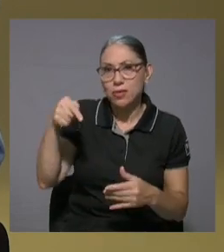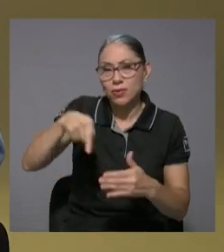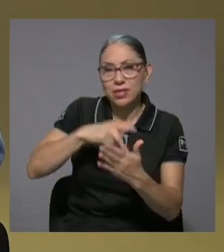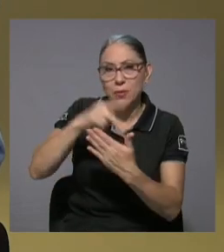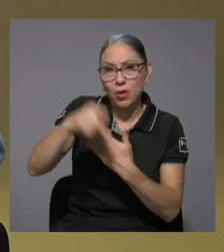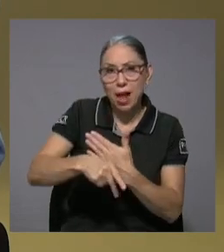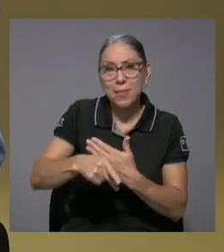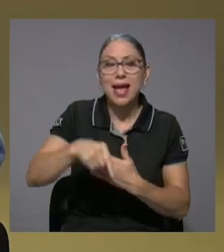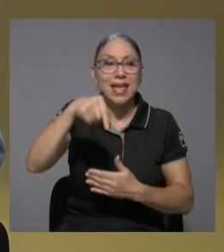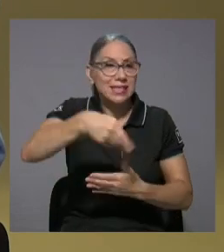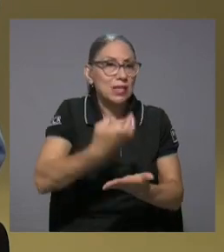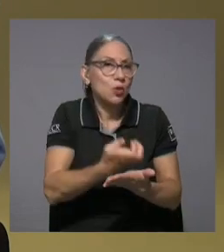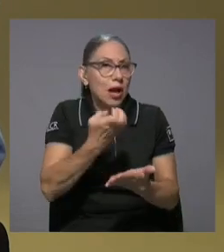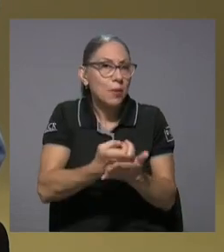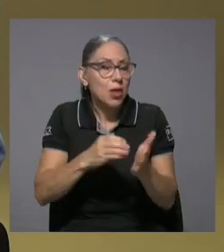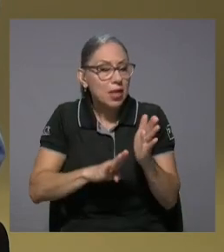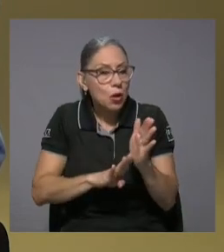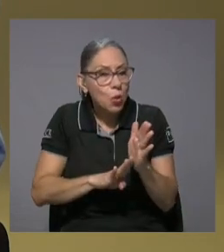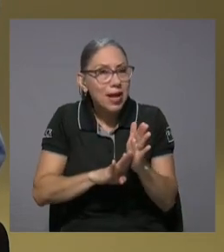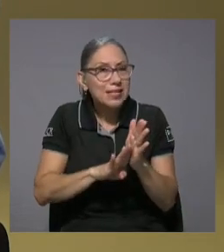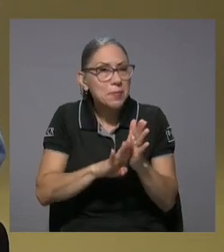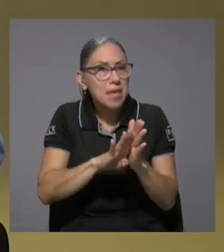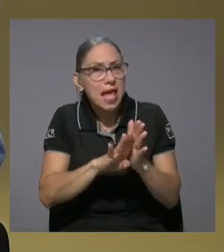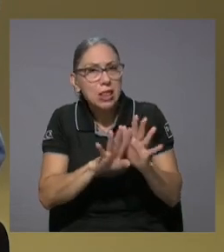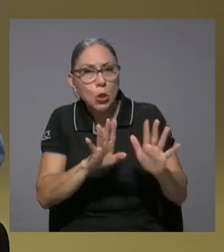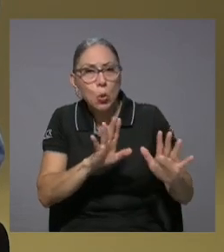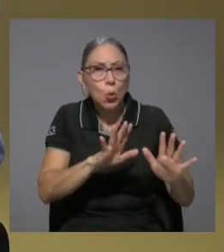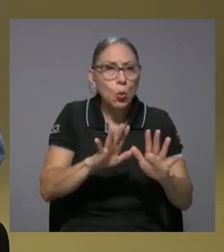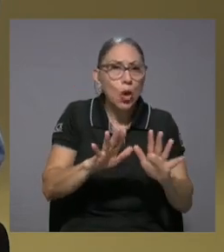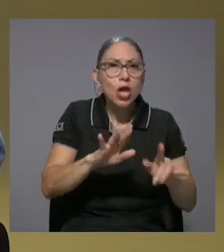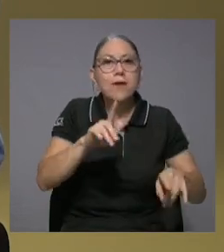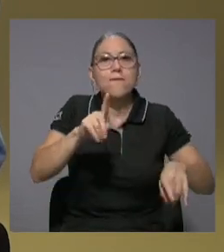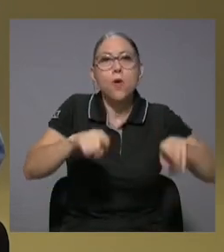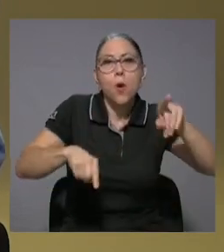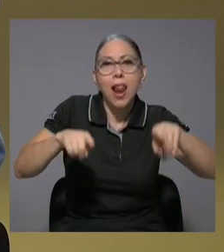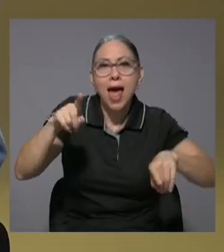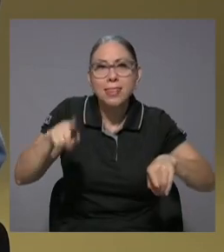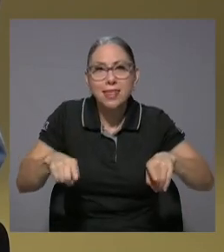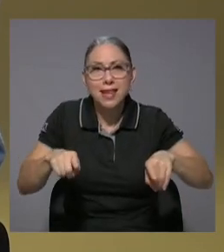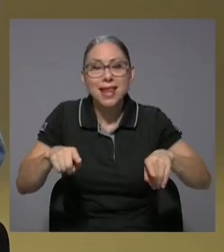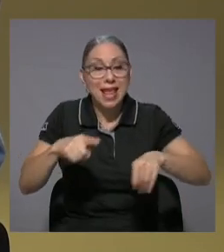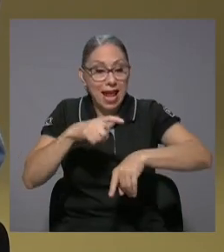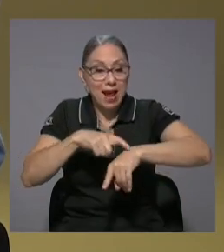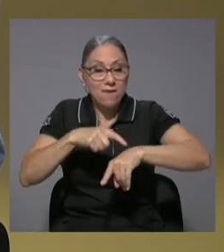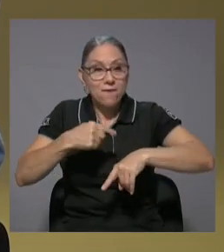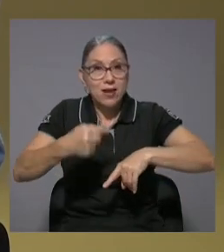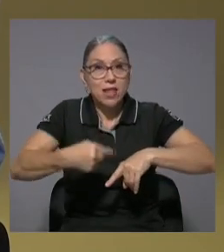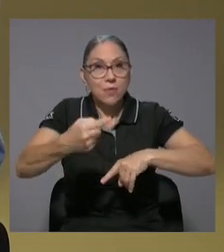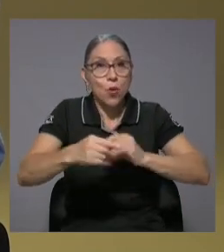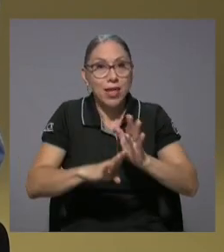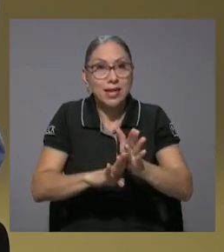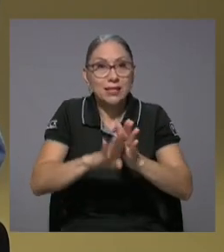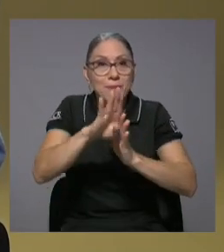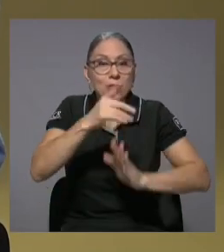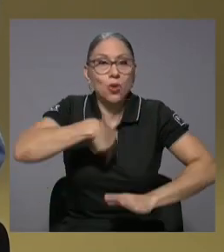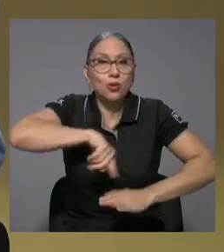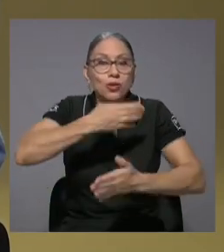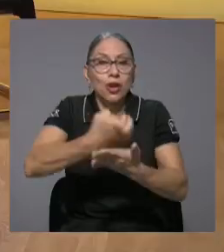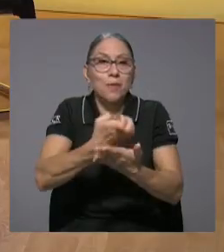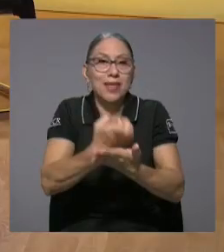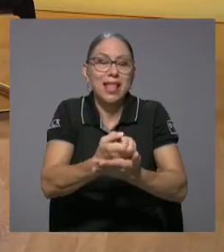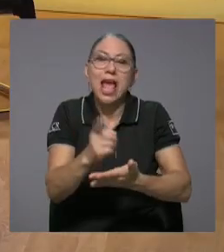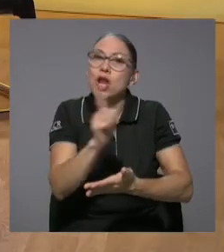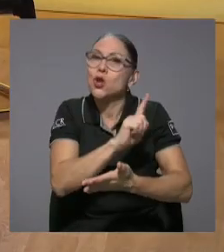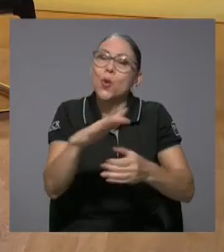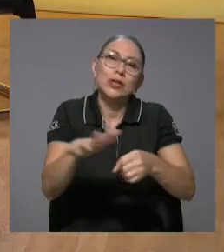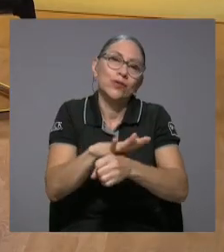un crecimiento modesto y volátil, ¿verdad? No hay un crecimiento sostenido, y el ritmo de crecimiento de nuestra economía no alcanza para generar de manera